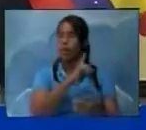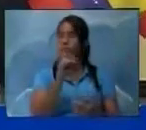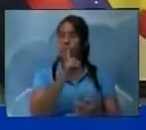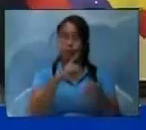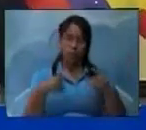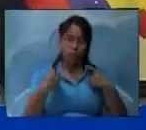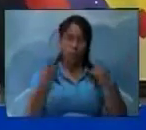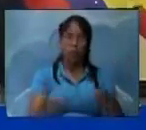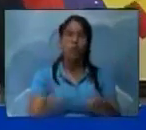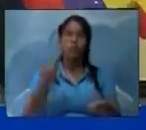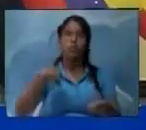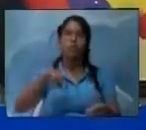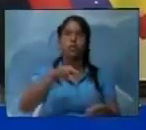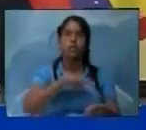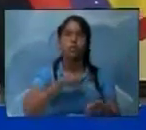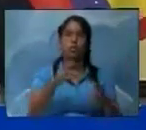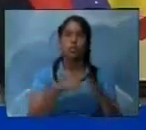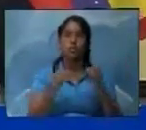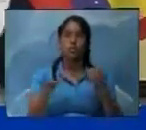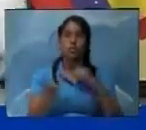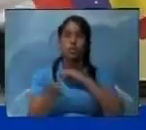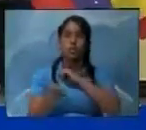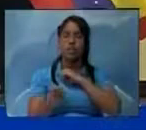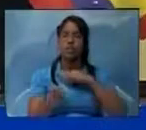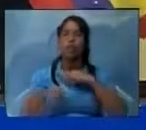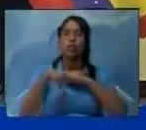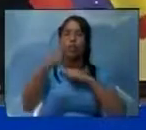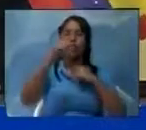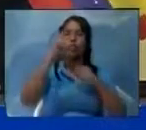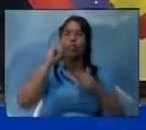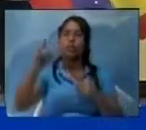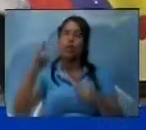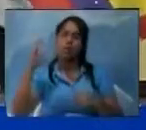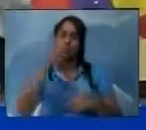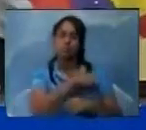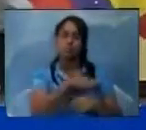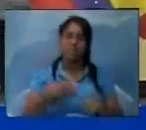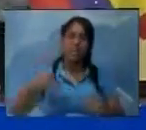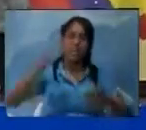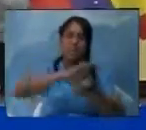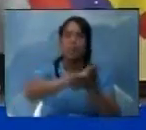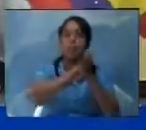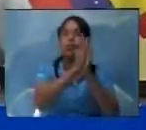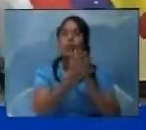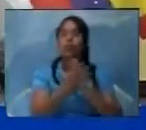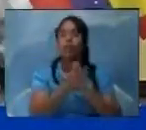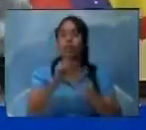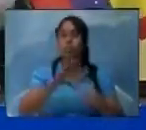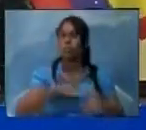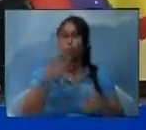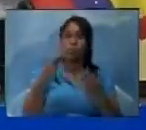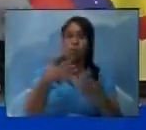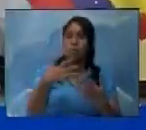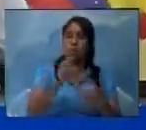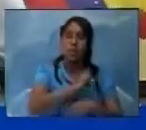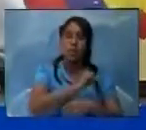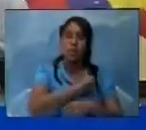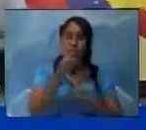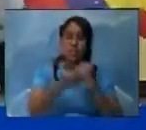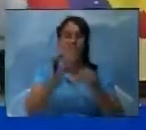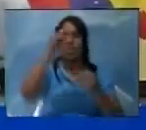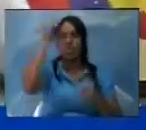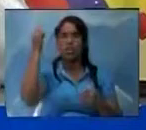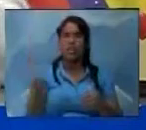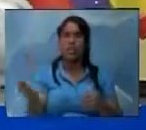debemos nosotros amilanarnos cuando el diablo quiere espaturrarnos y hacernos creer